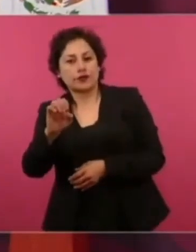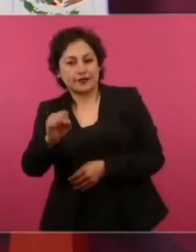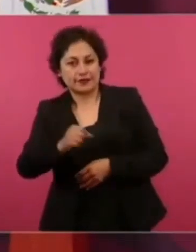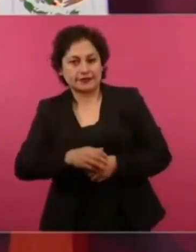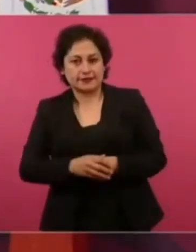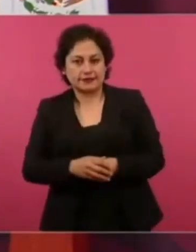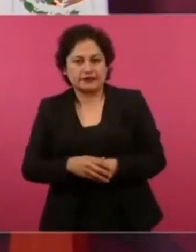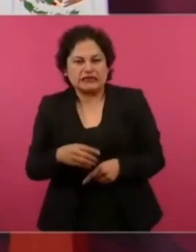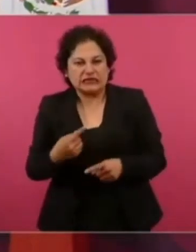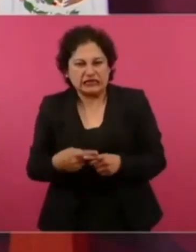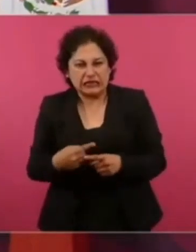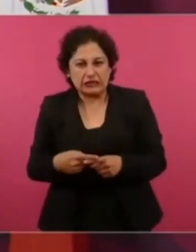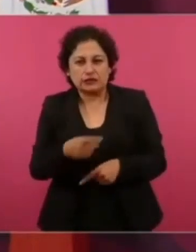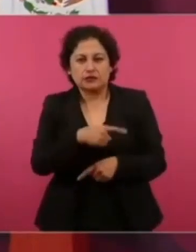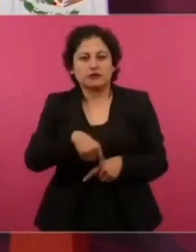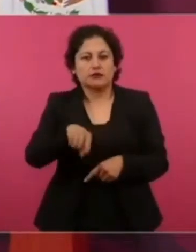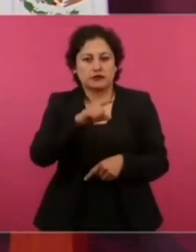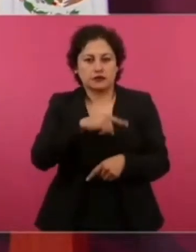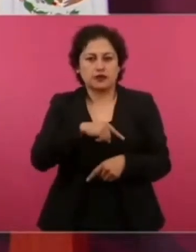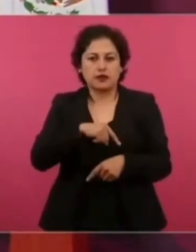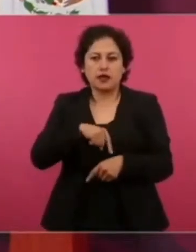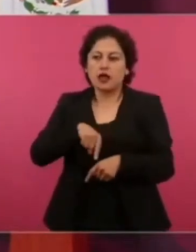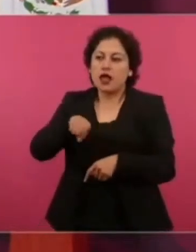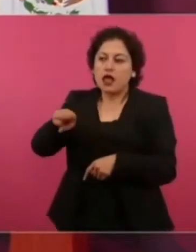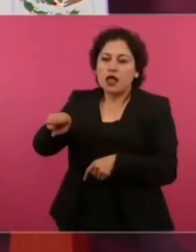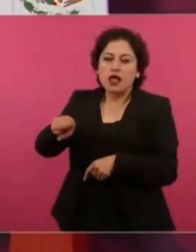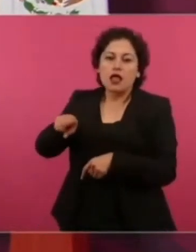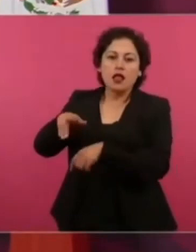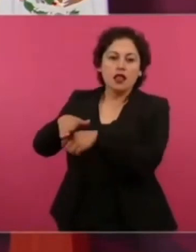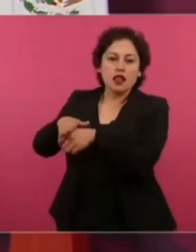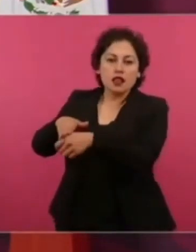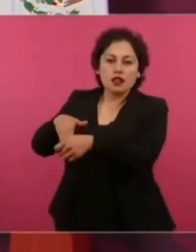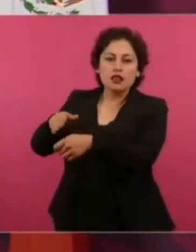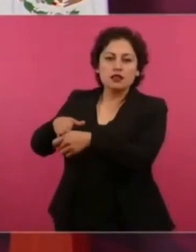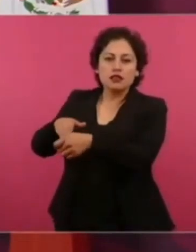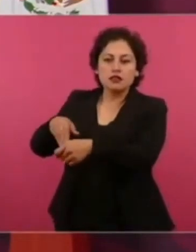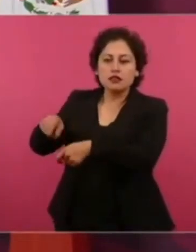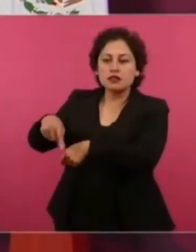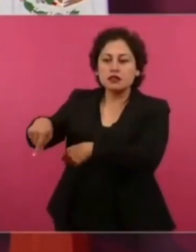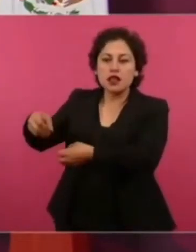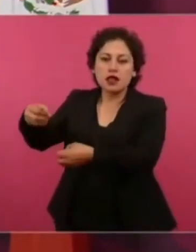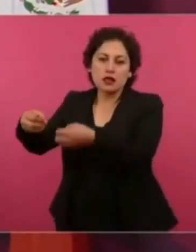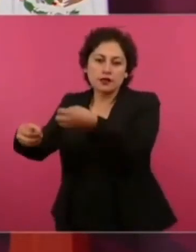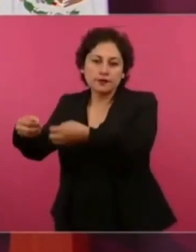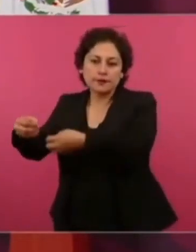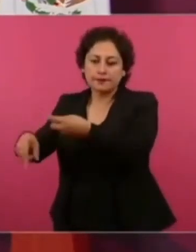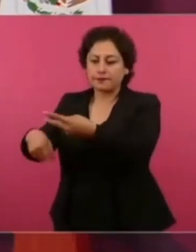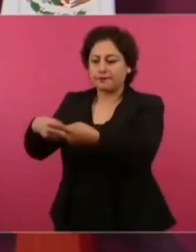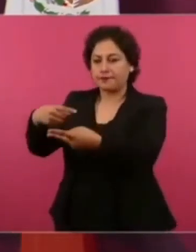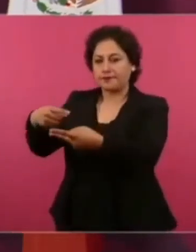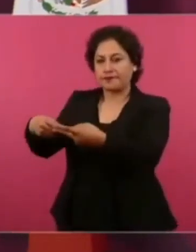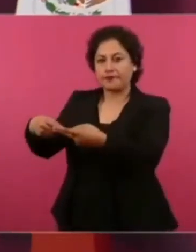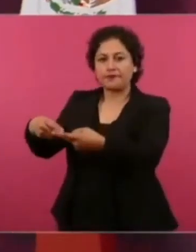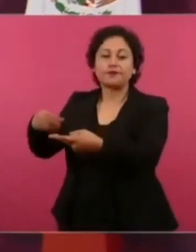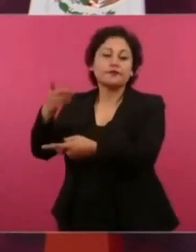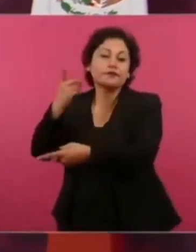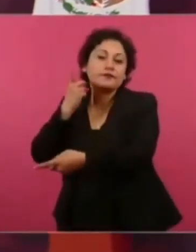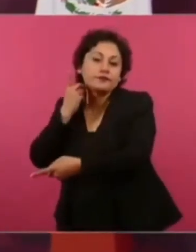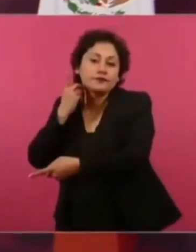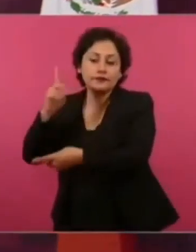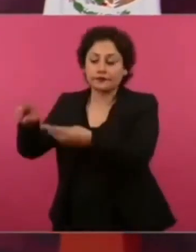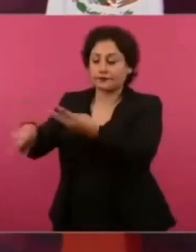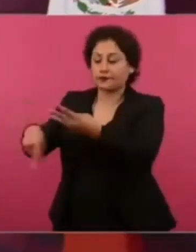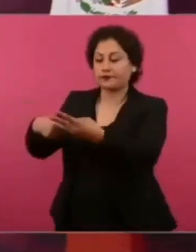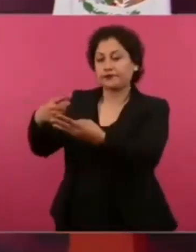que convencen a legisladores, a jueces, a magistrados,